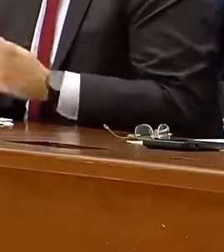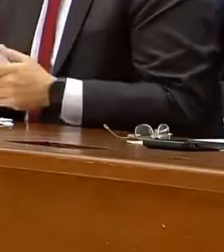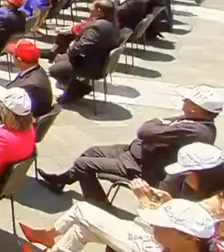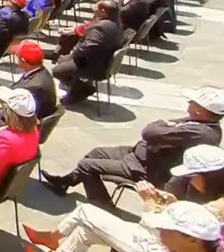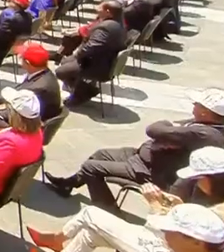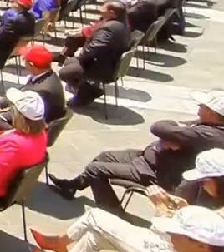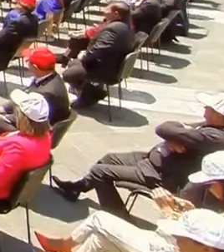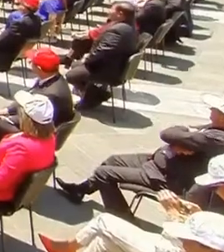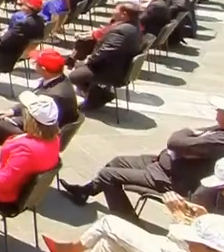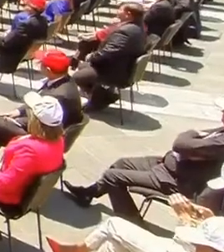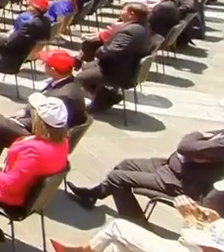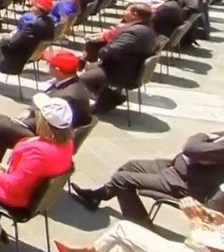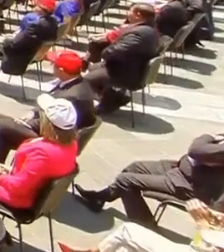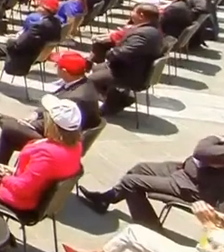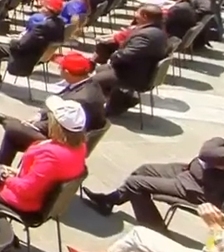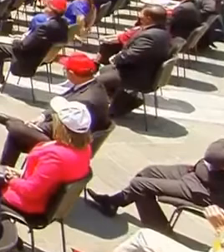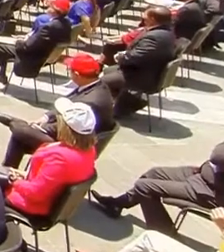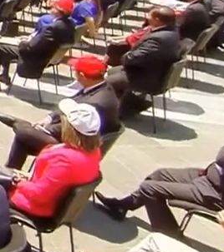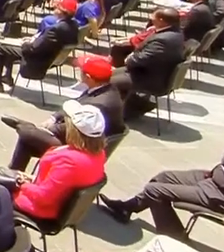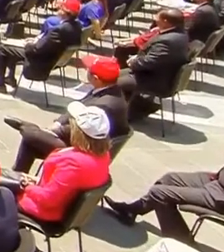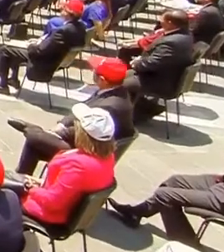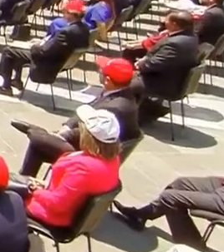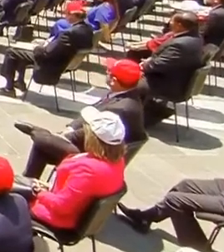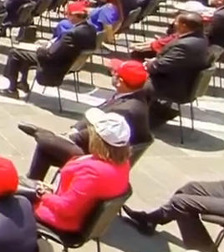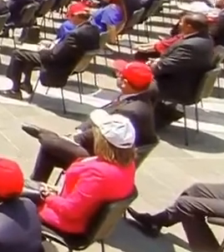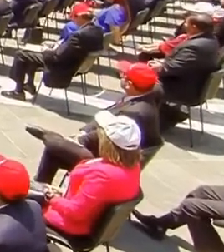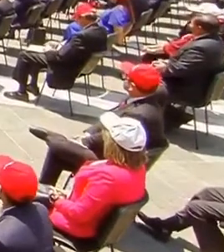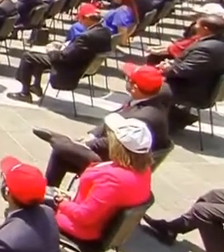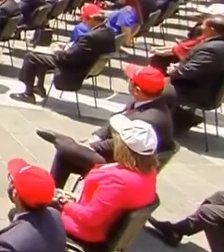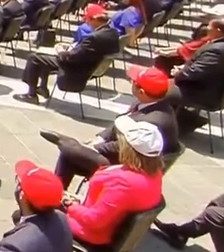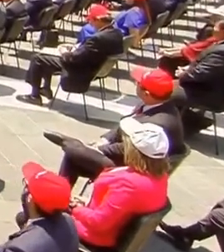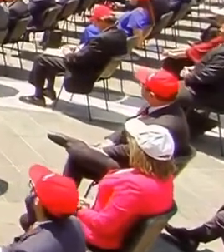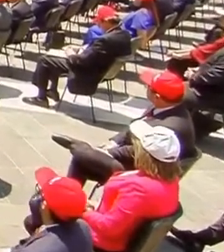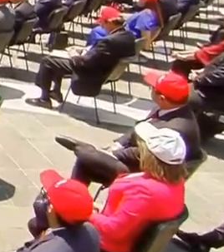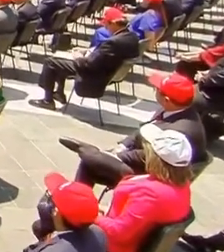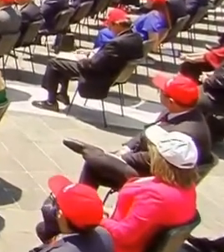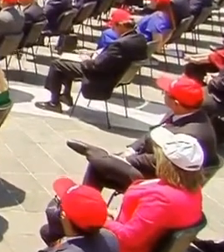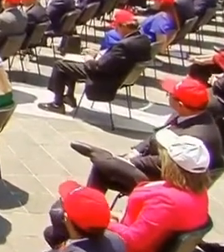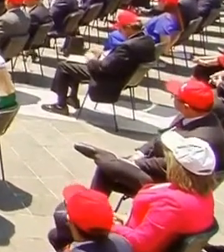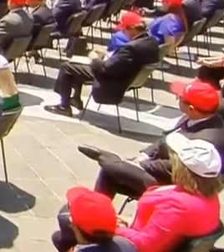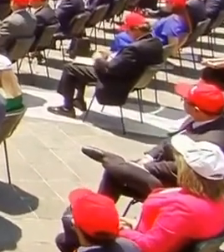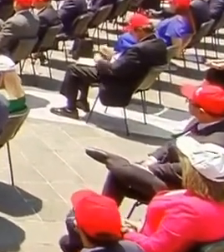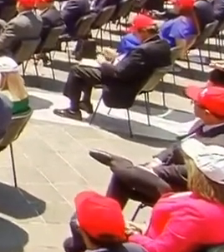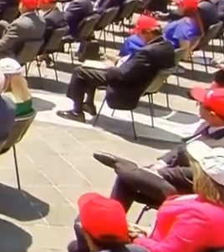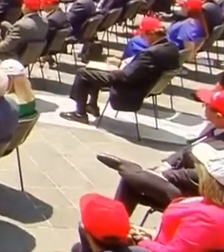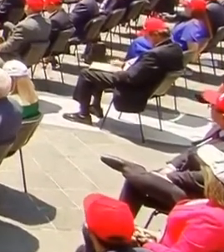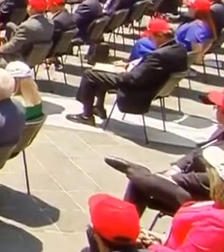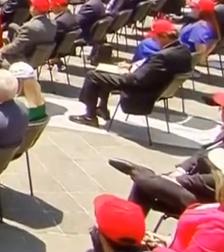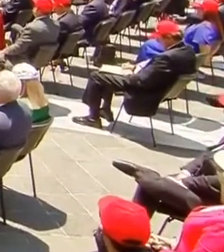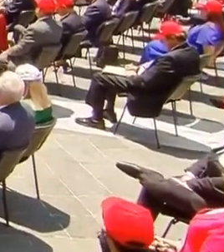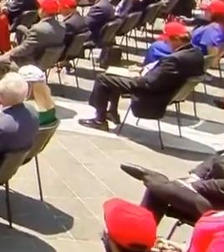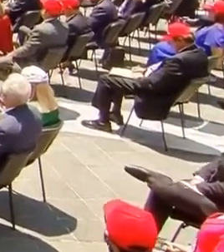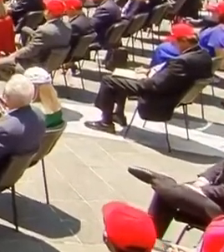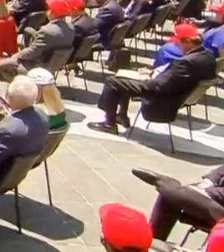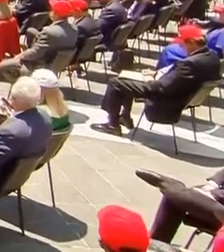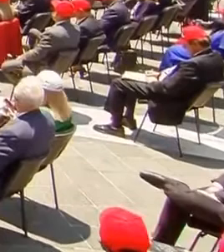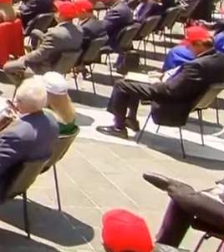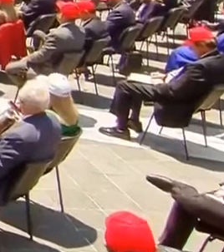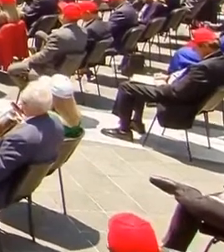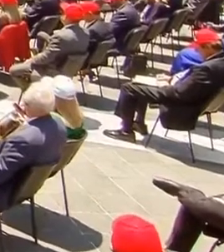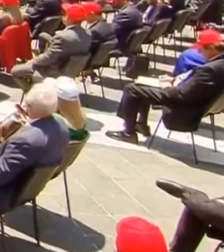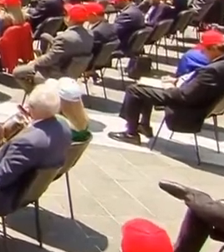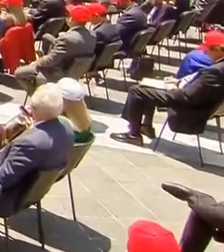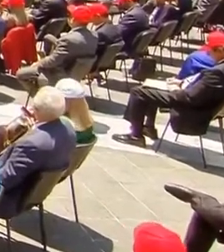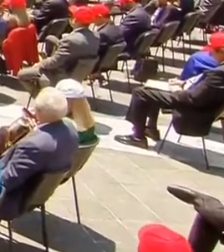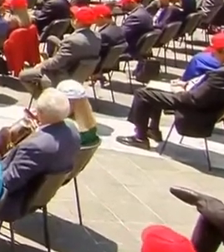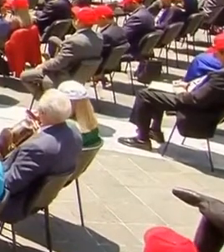Se invita a hacer uso de la palabra en el pódium a Carlos Martínez Velázquez, director general del Infonavit, para